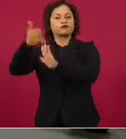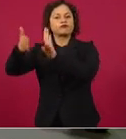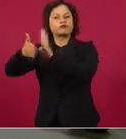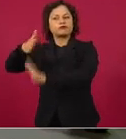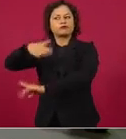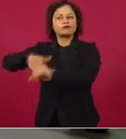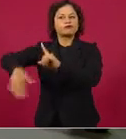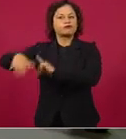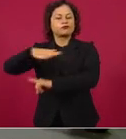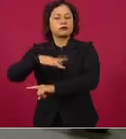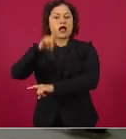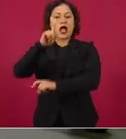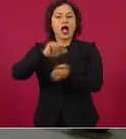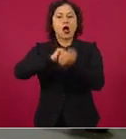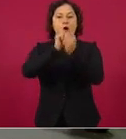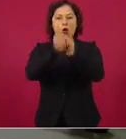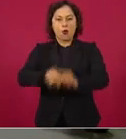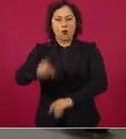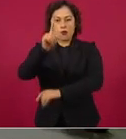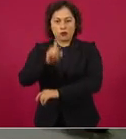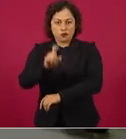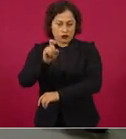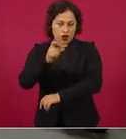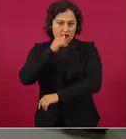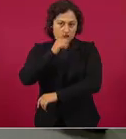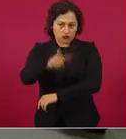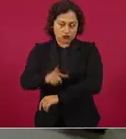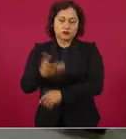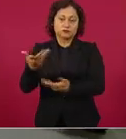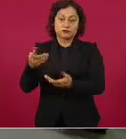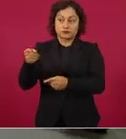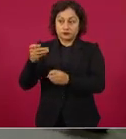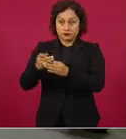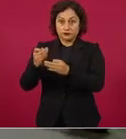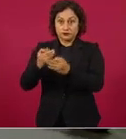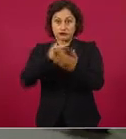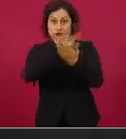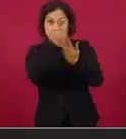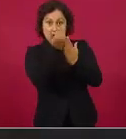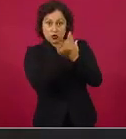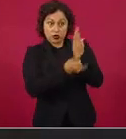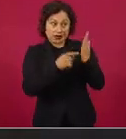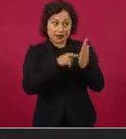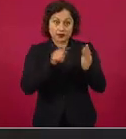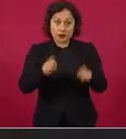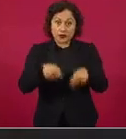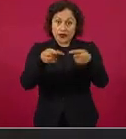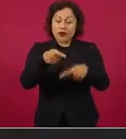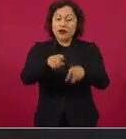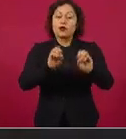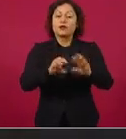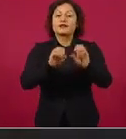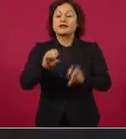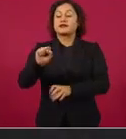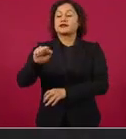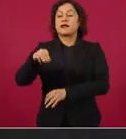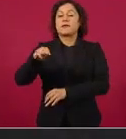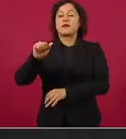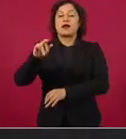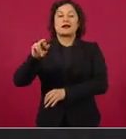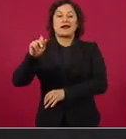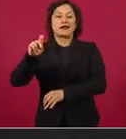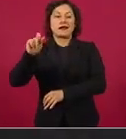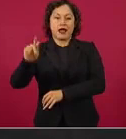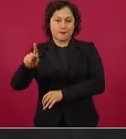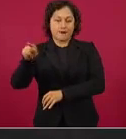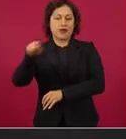está en fase de evaluación en la delegación, repito, Semarnat, Jalisco, en forma indebida, porque primero